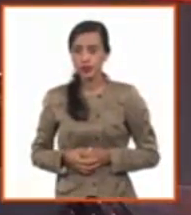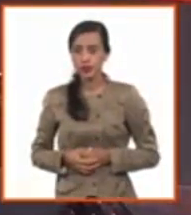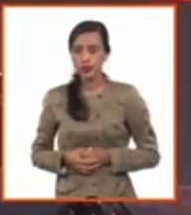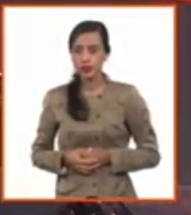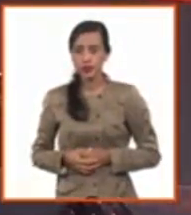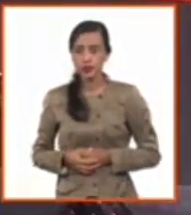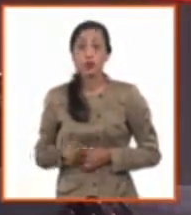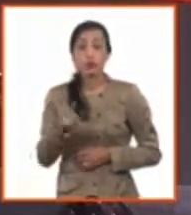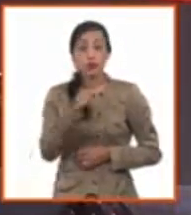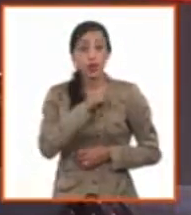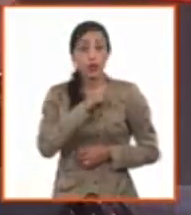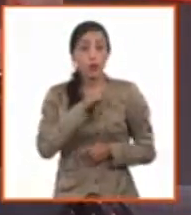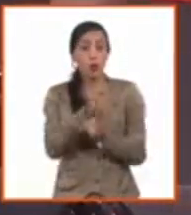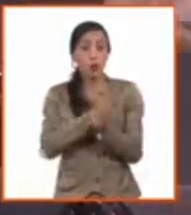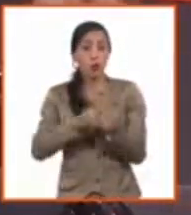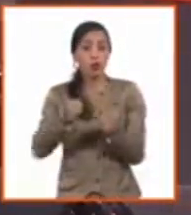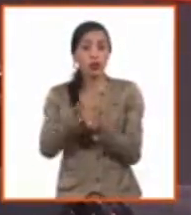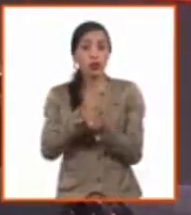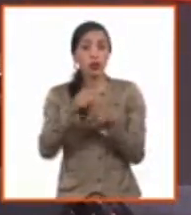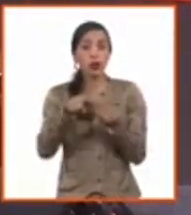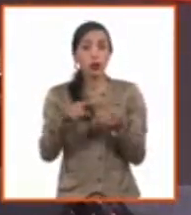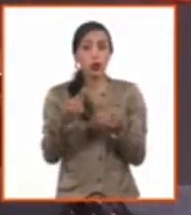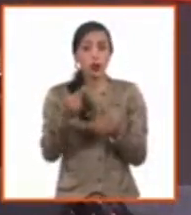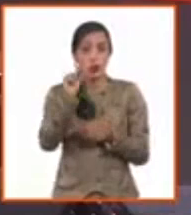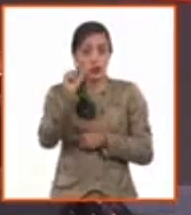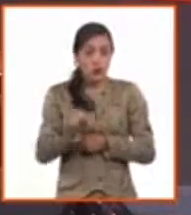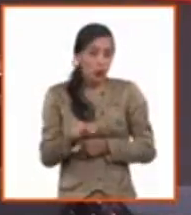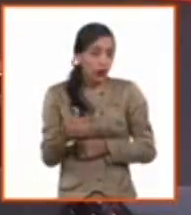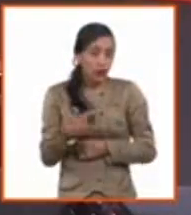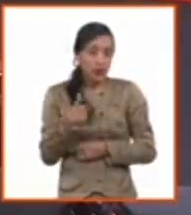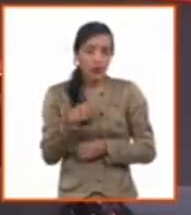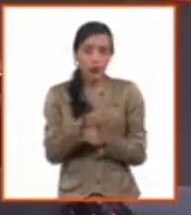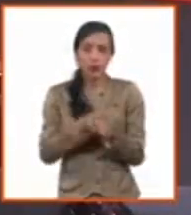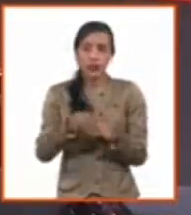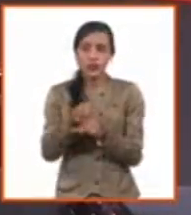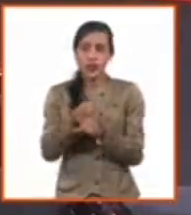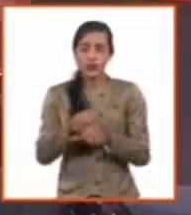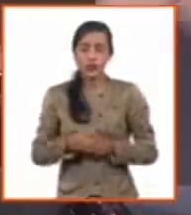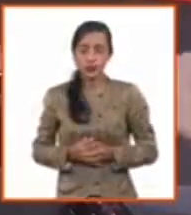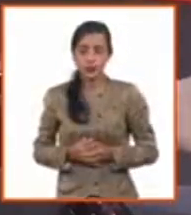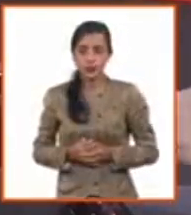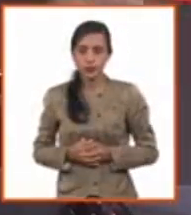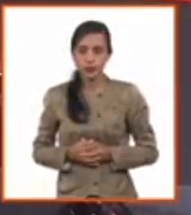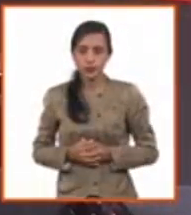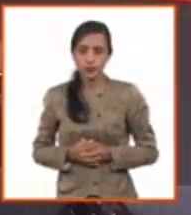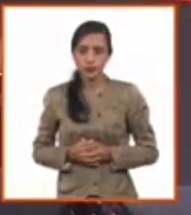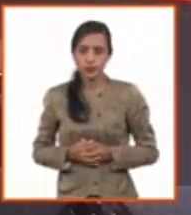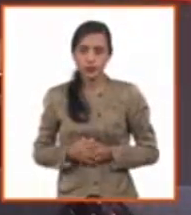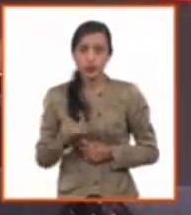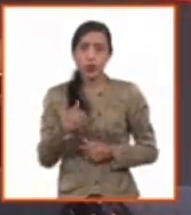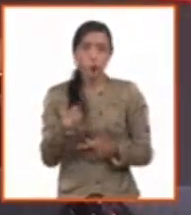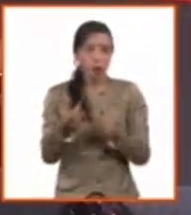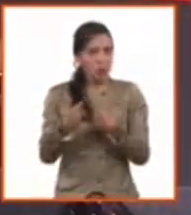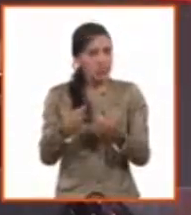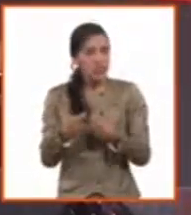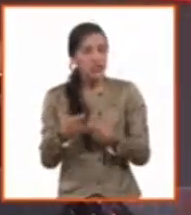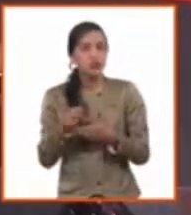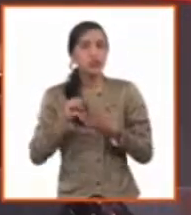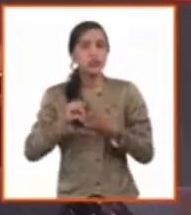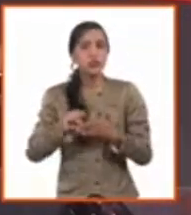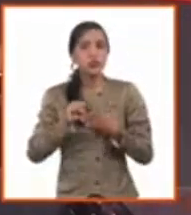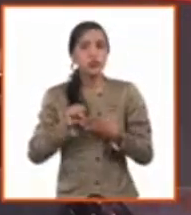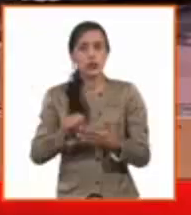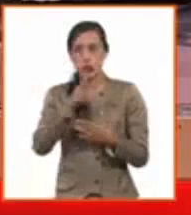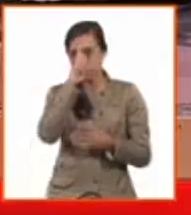orden de utilizarla por el cliente final que está orientada a la comercialización de los servicios